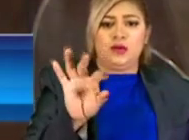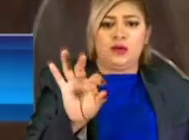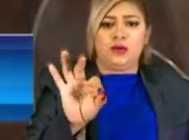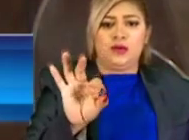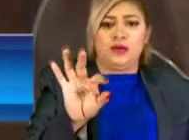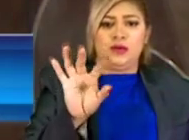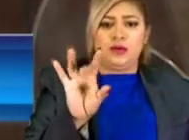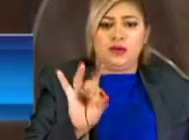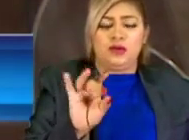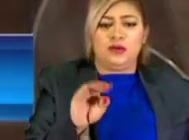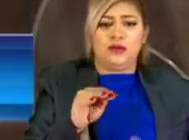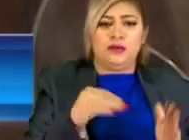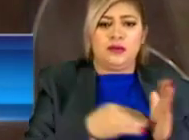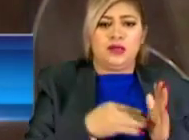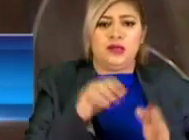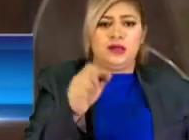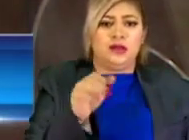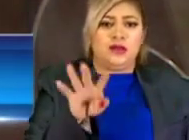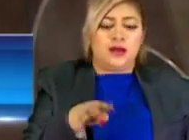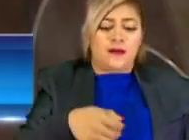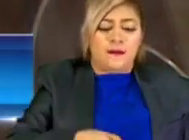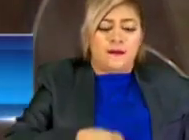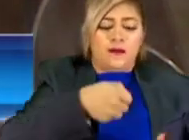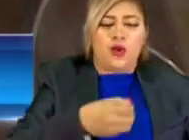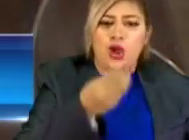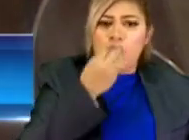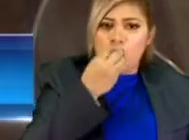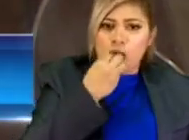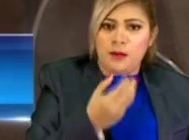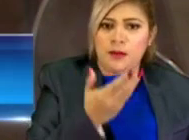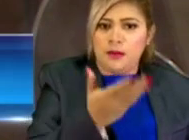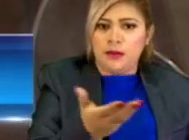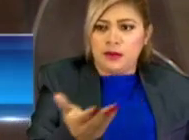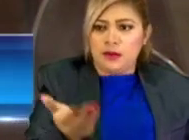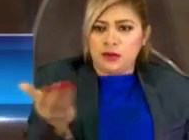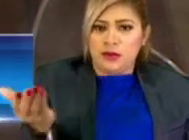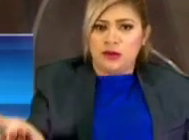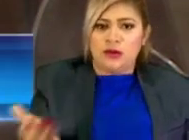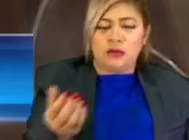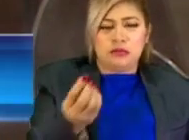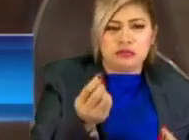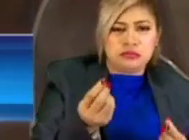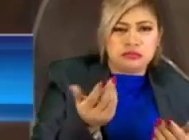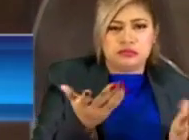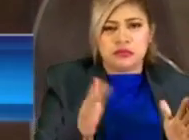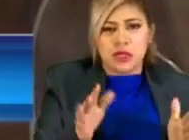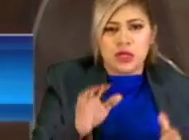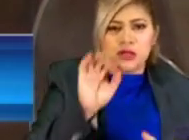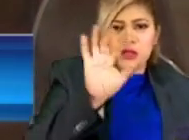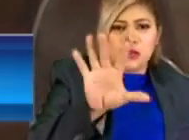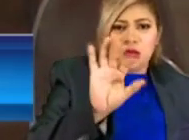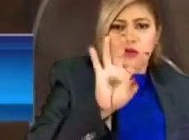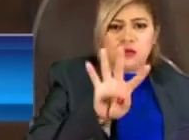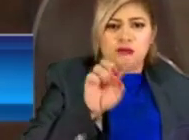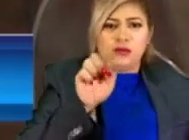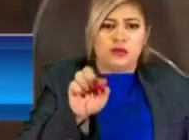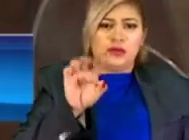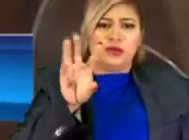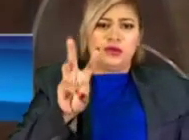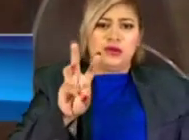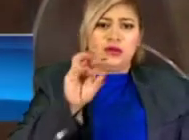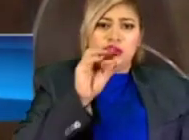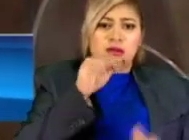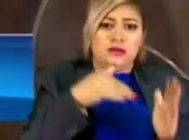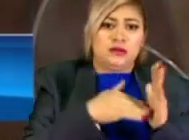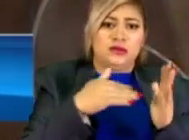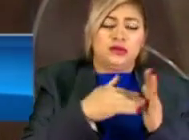2.098.814 bolsas de comida solidarias, entregadas a un costo aproximado de 54.6 millones de